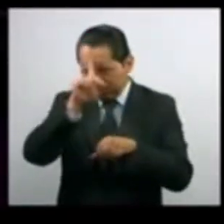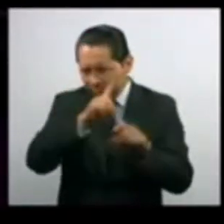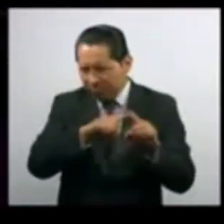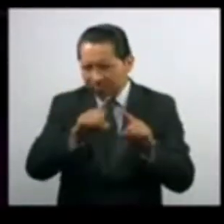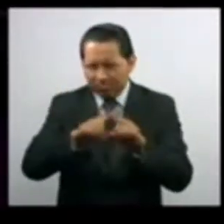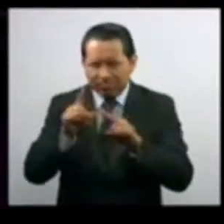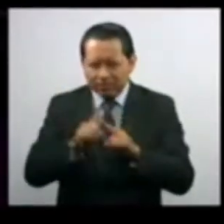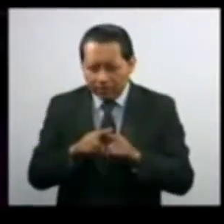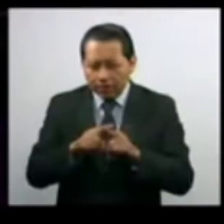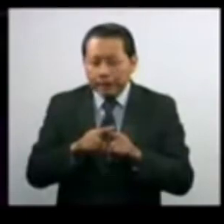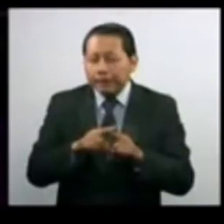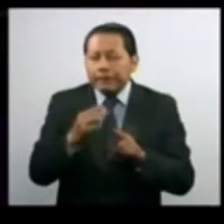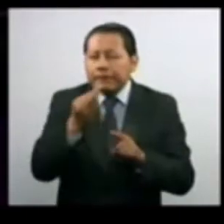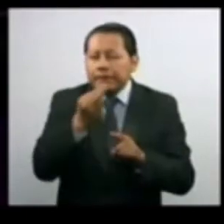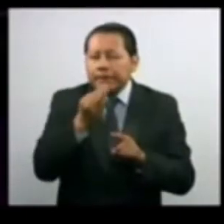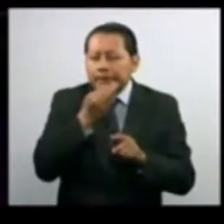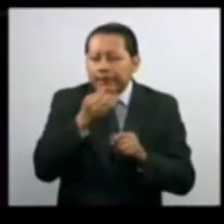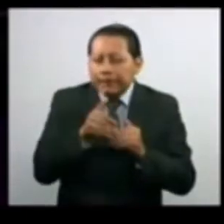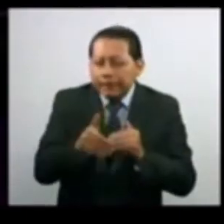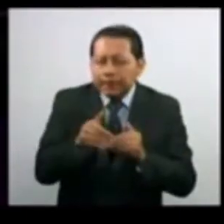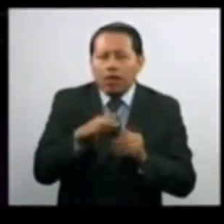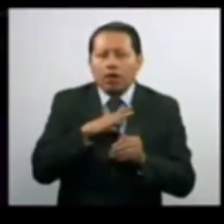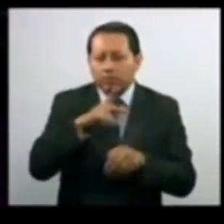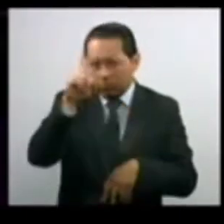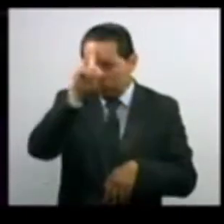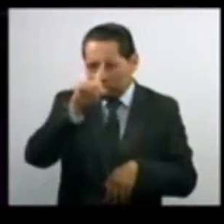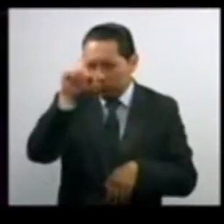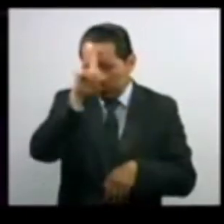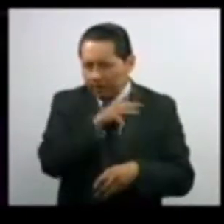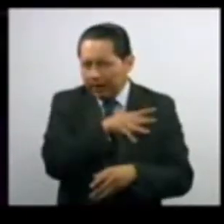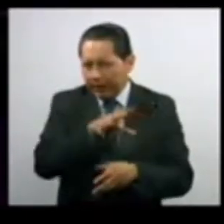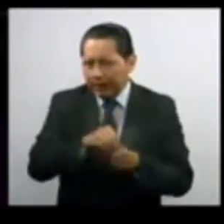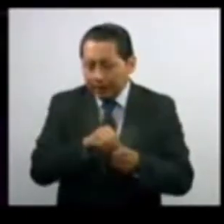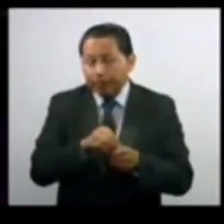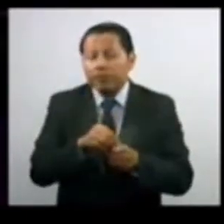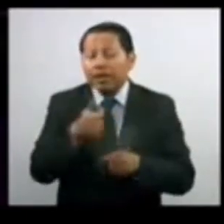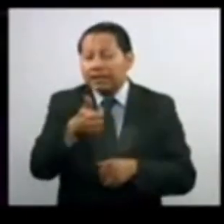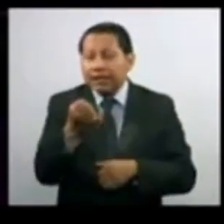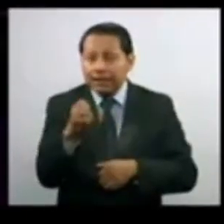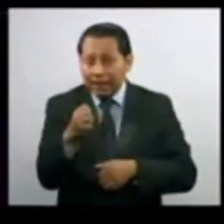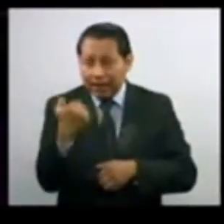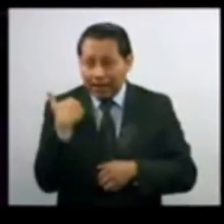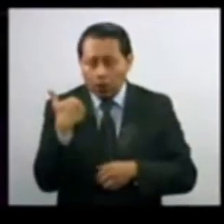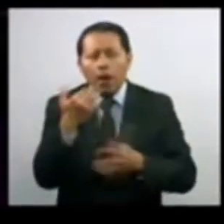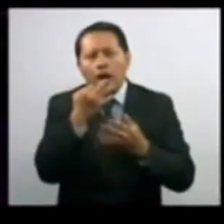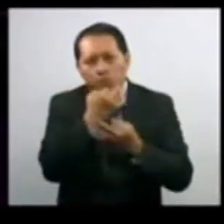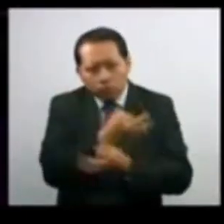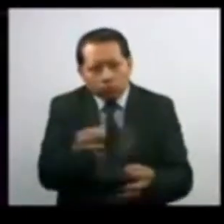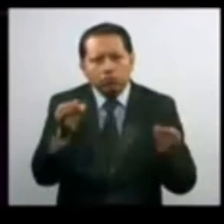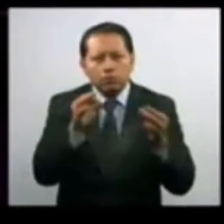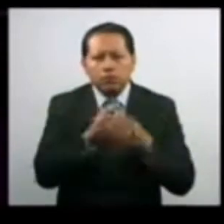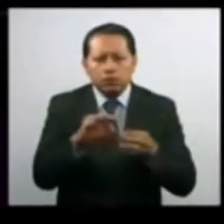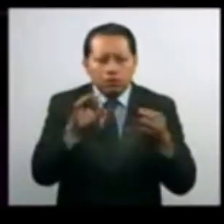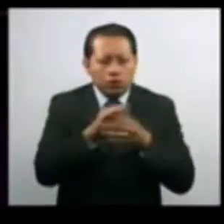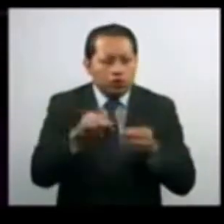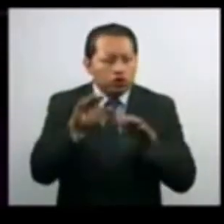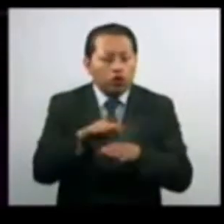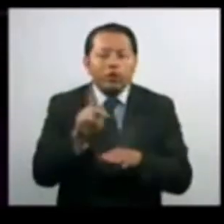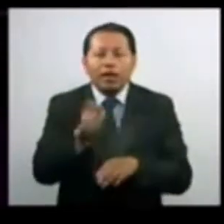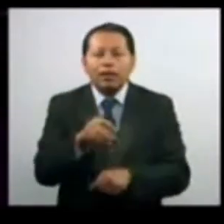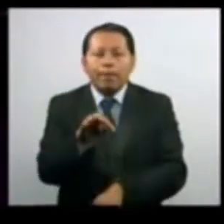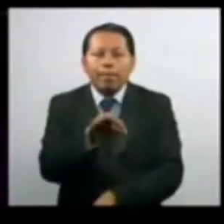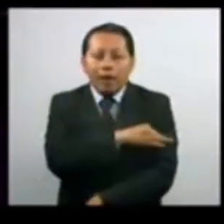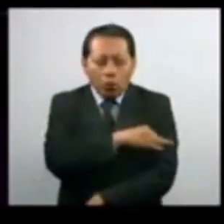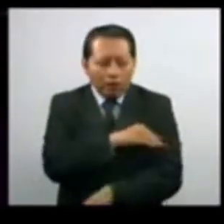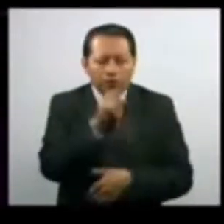de concluirse una recomendación general. El 6 de enero emitimos un pronunciamiento sobre el esquema de